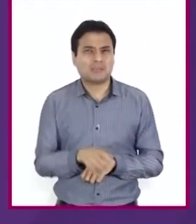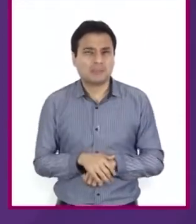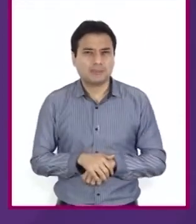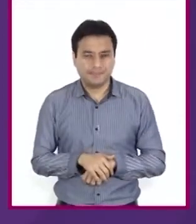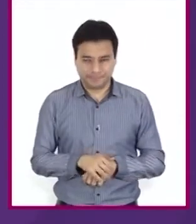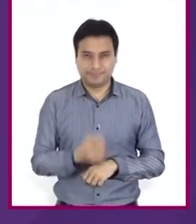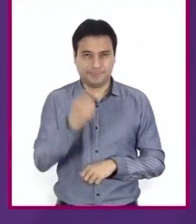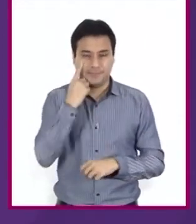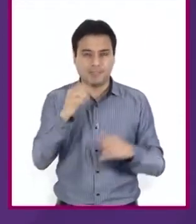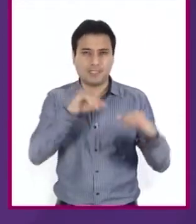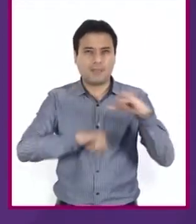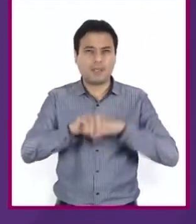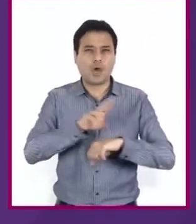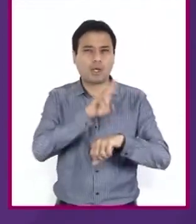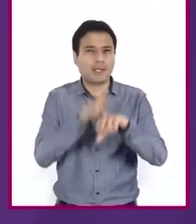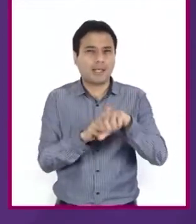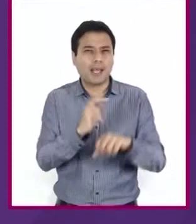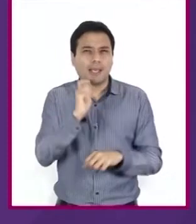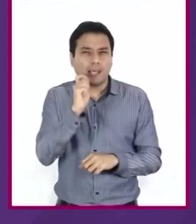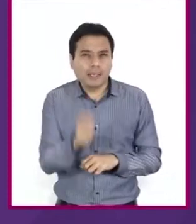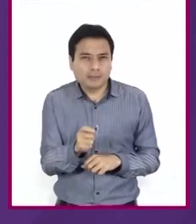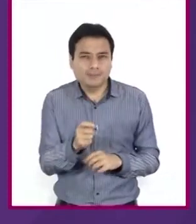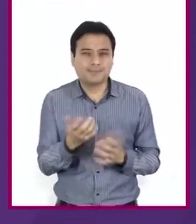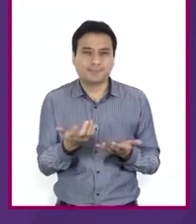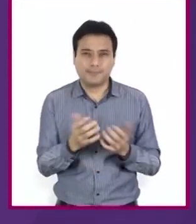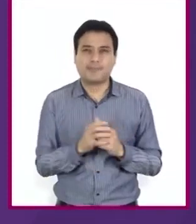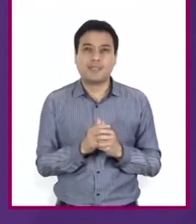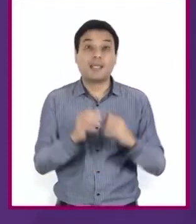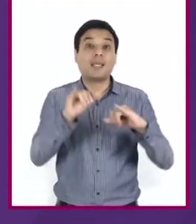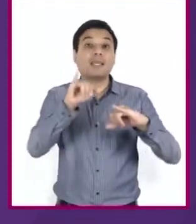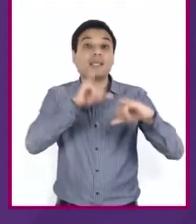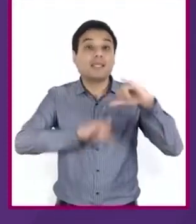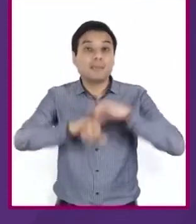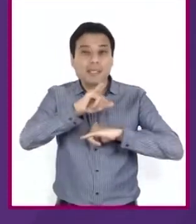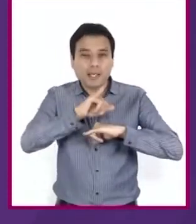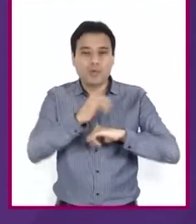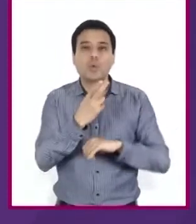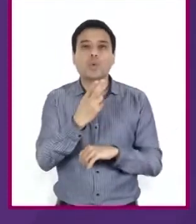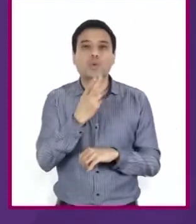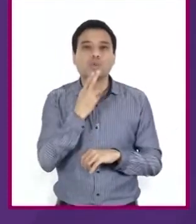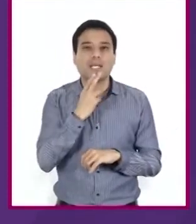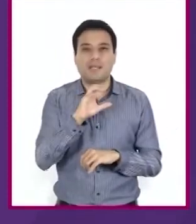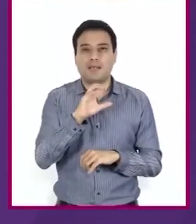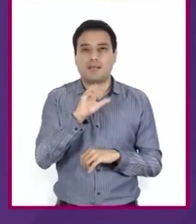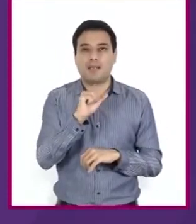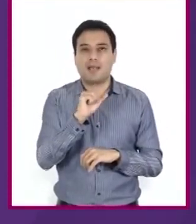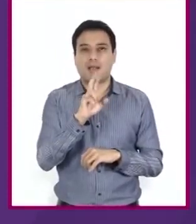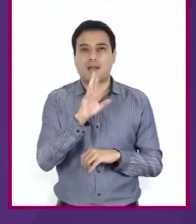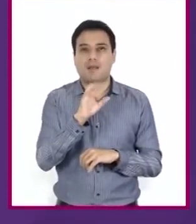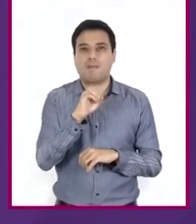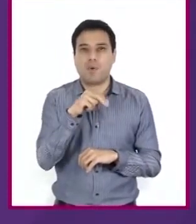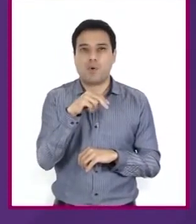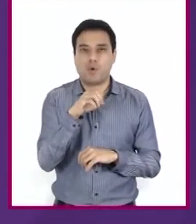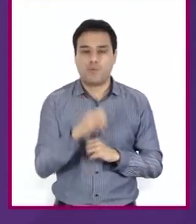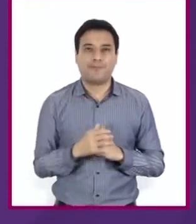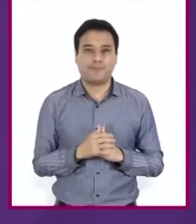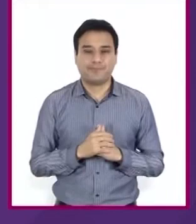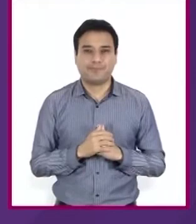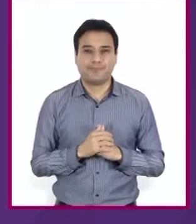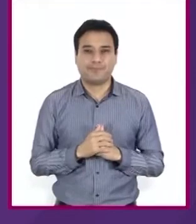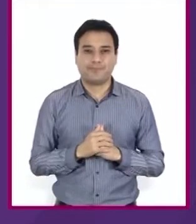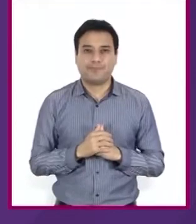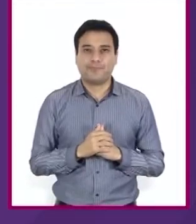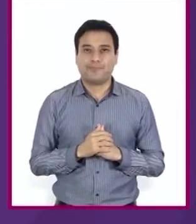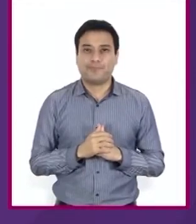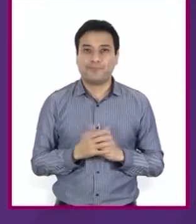orgánica se puede definir como la química del carbono y sus compuestos. Los